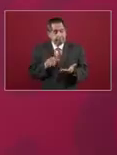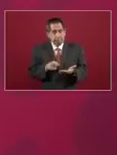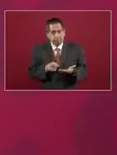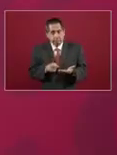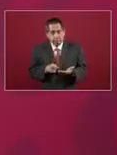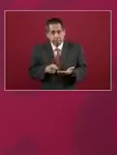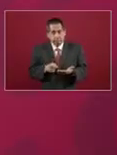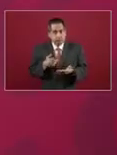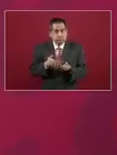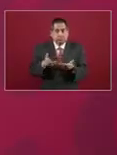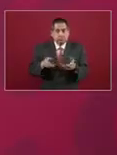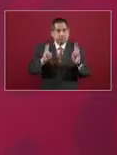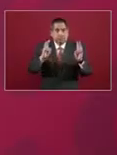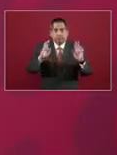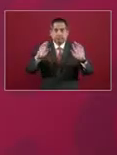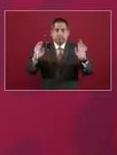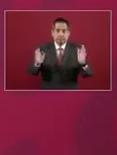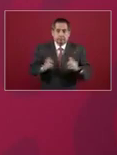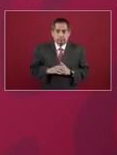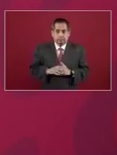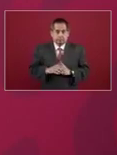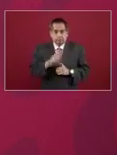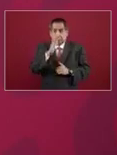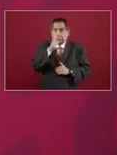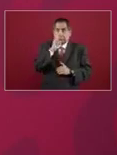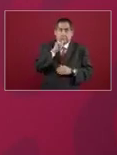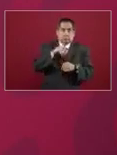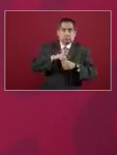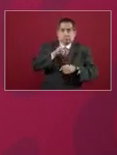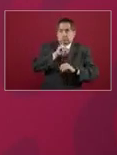Ahora es un tema vedado,